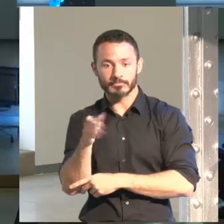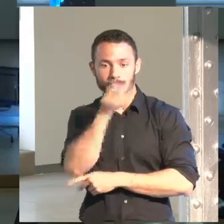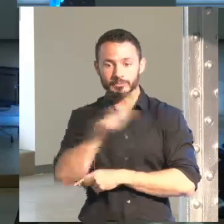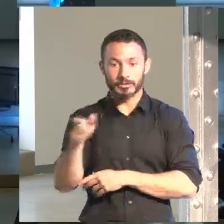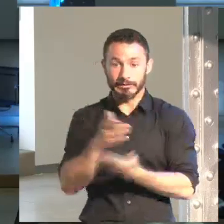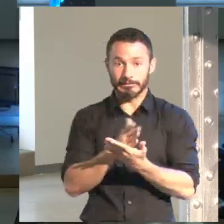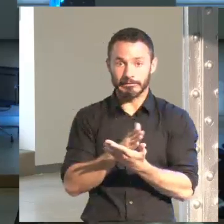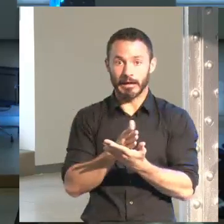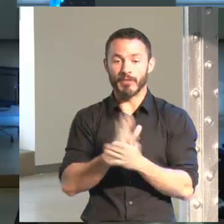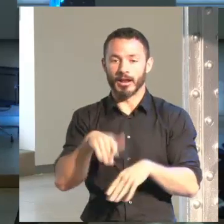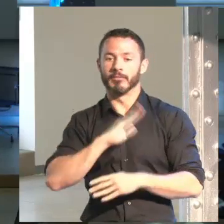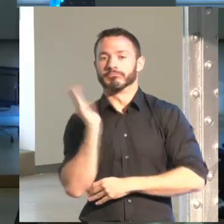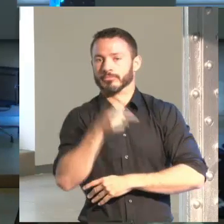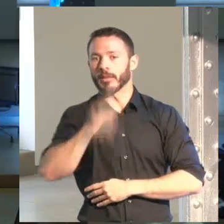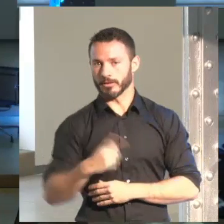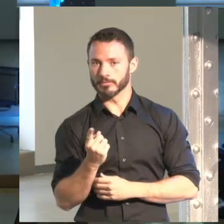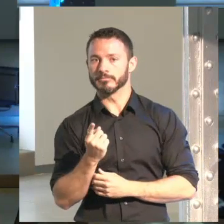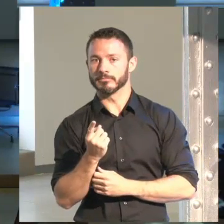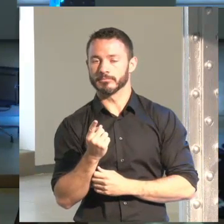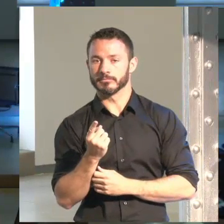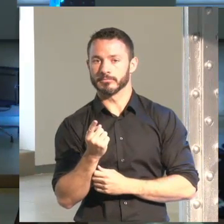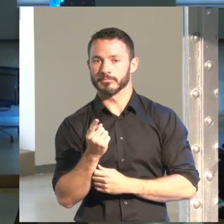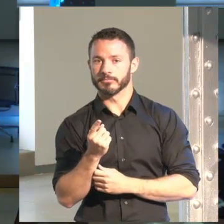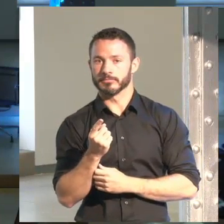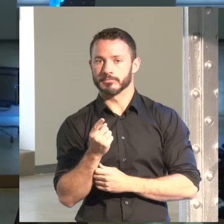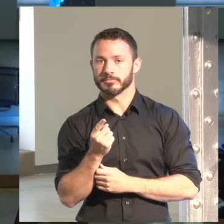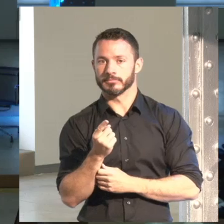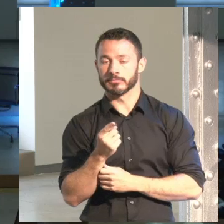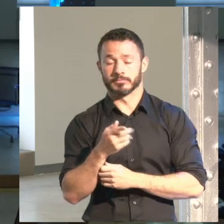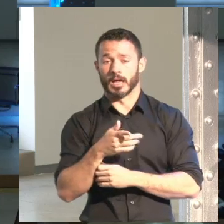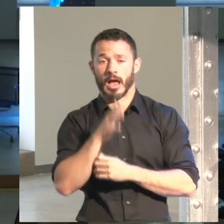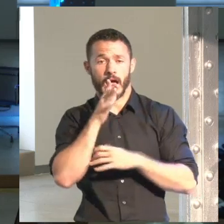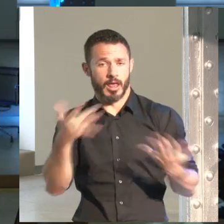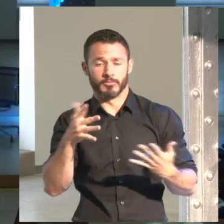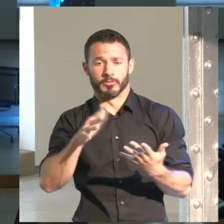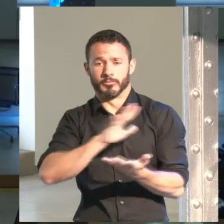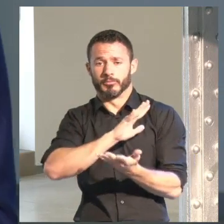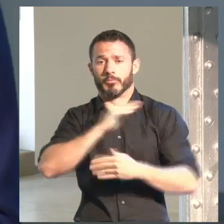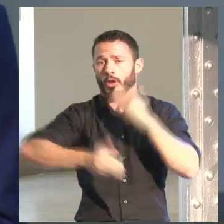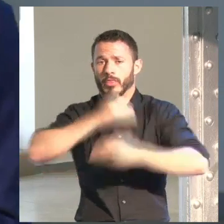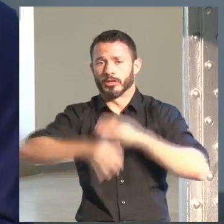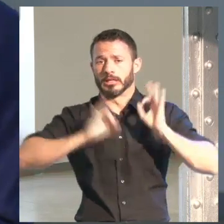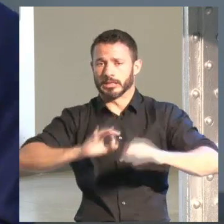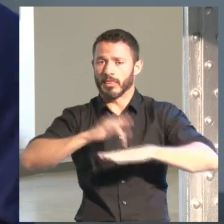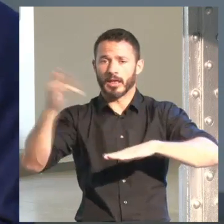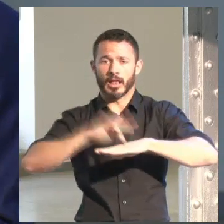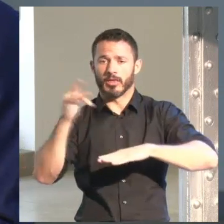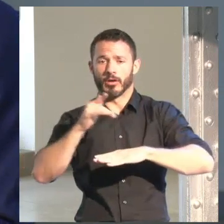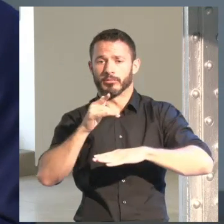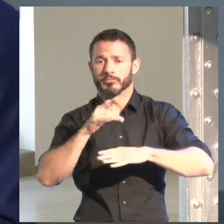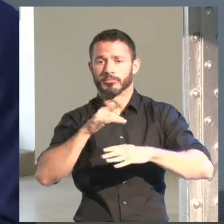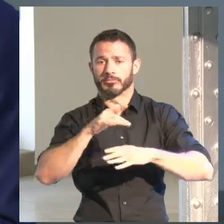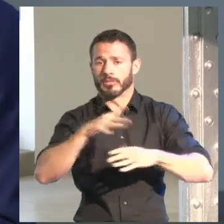cuenta o no, pero también les afecta. Y en estos momentos estamos en ese proceso en el que la digitalización ya está